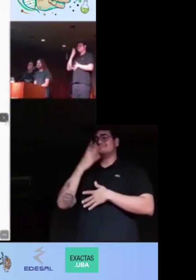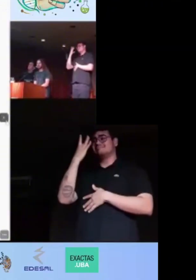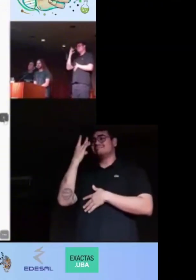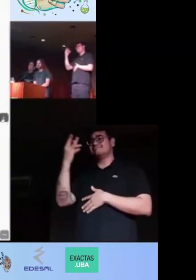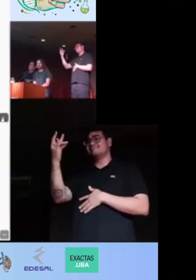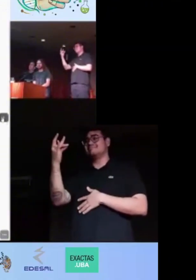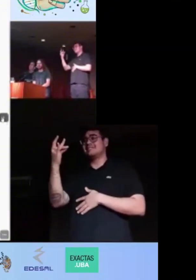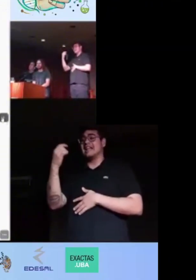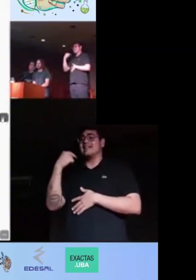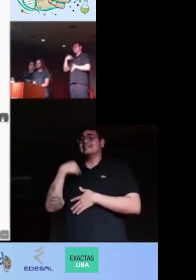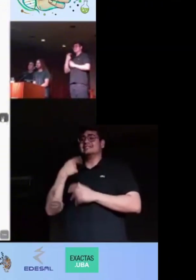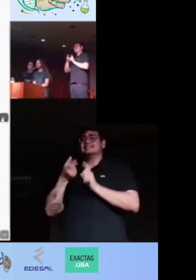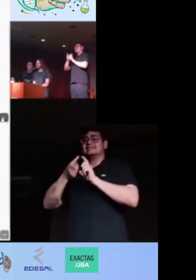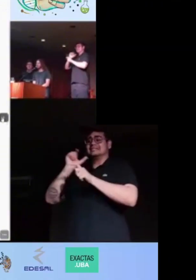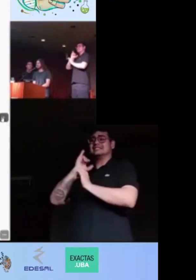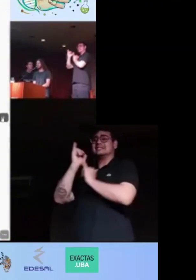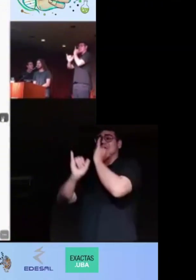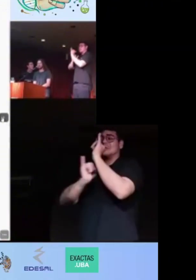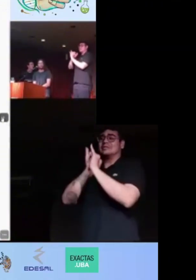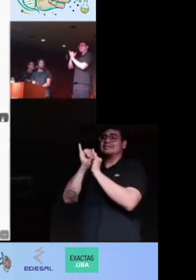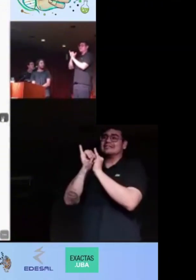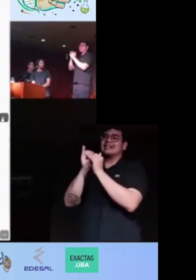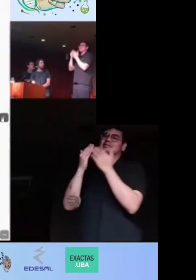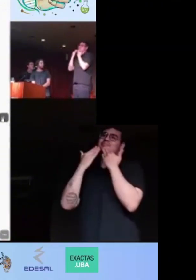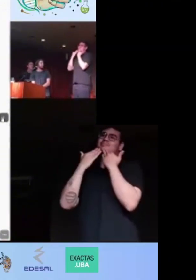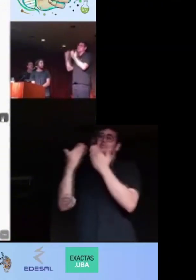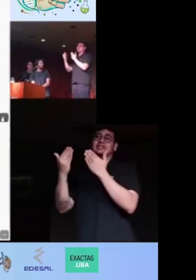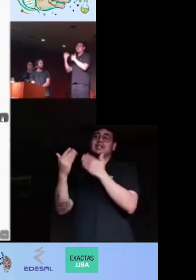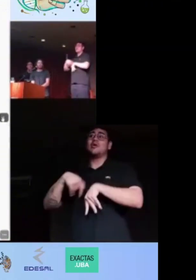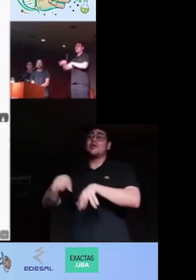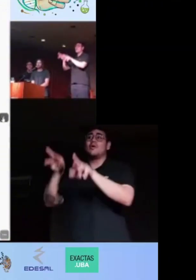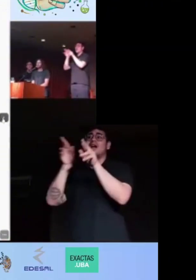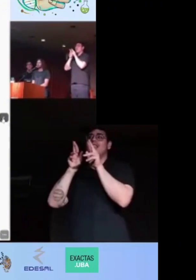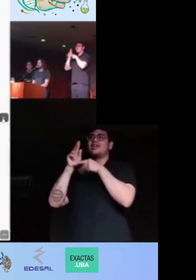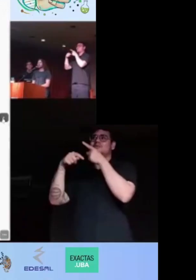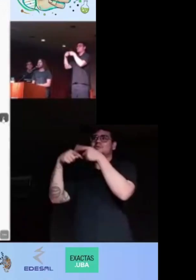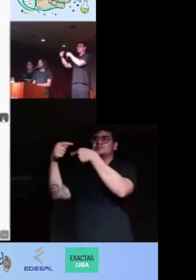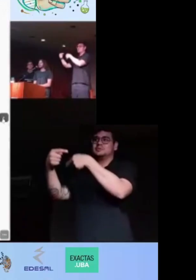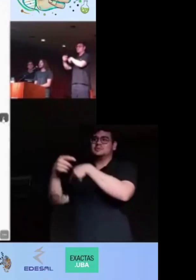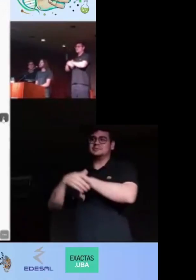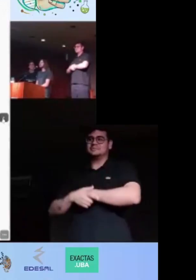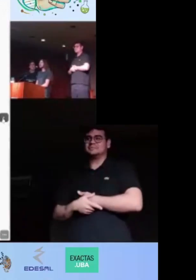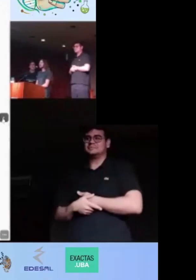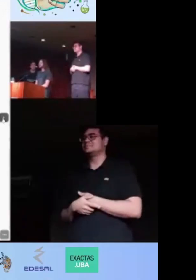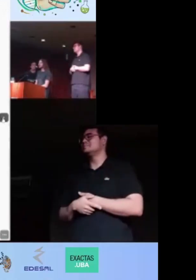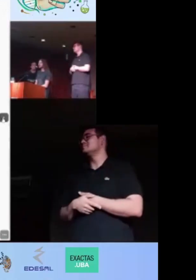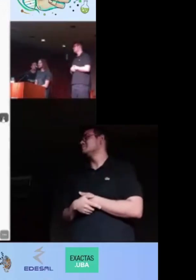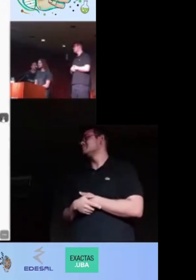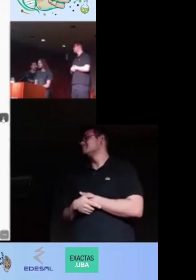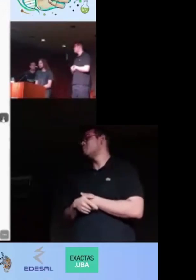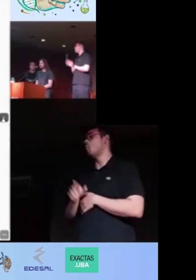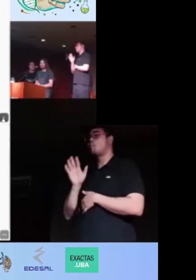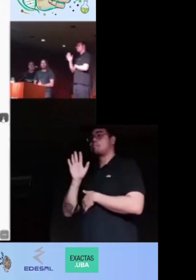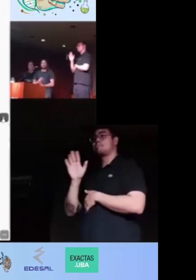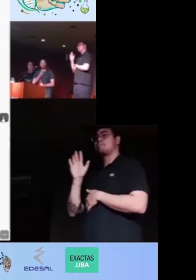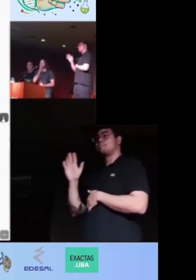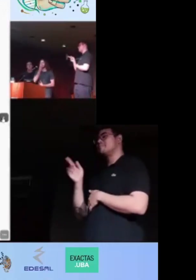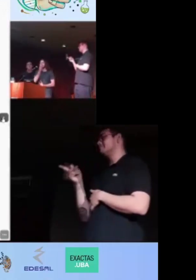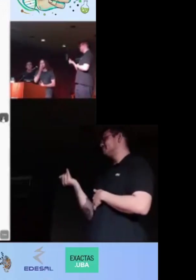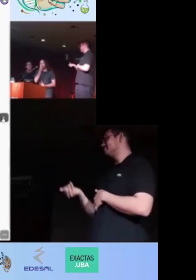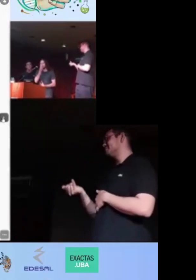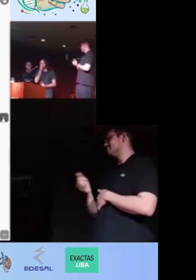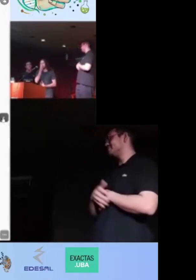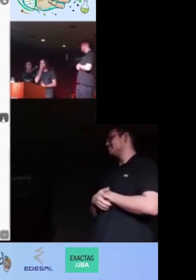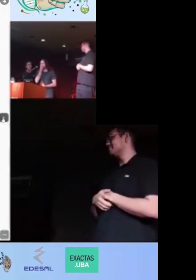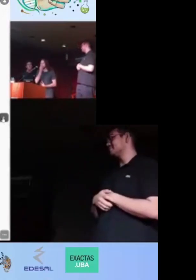sido este trayecto y esperamos que siga continuando. El grupo, bueno, tenemos señas personales. La mía es